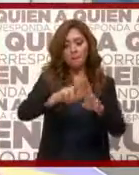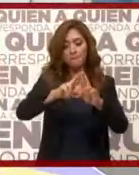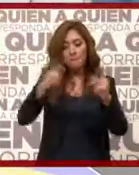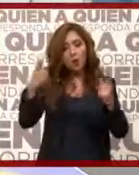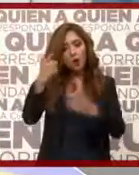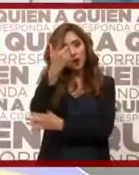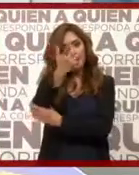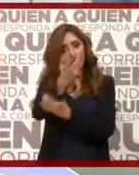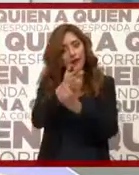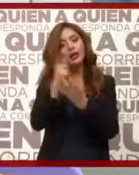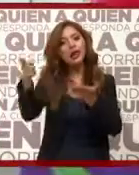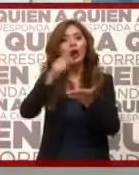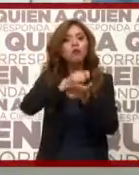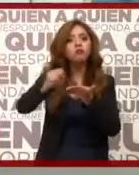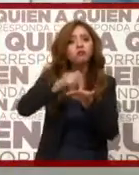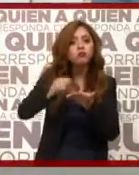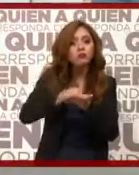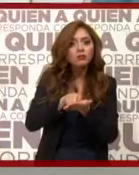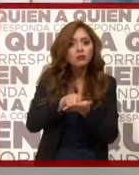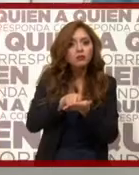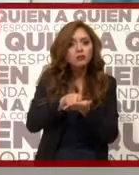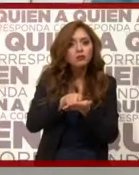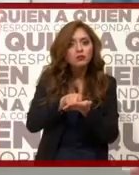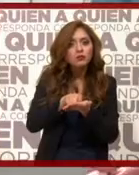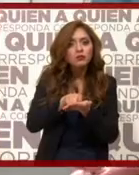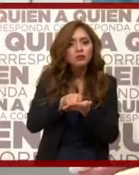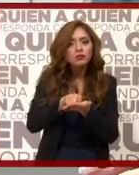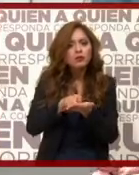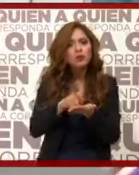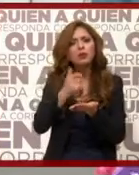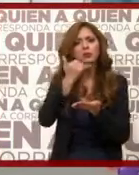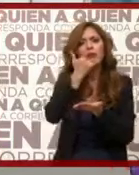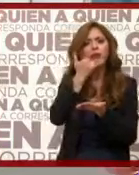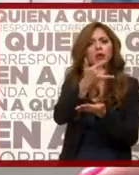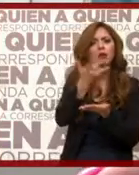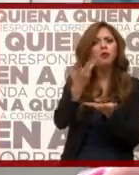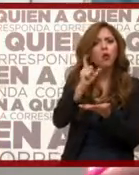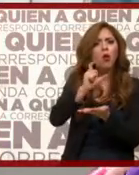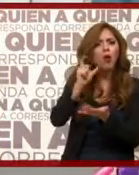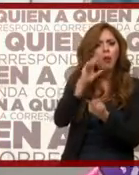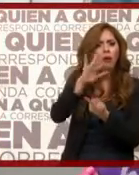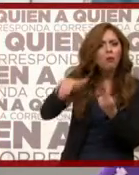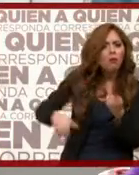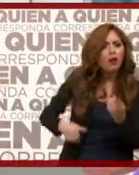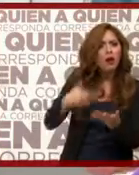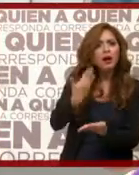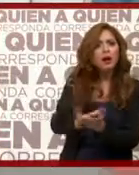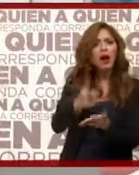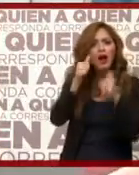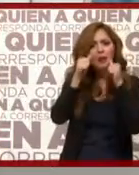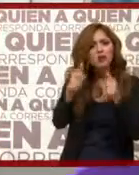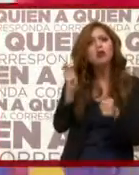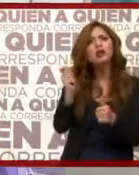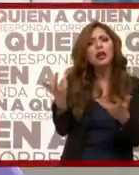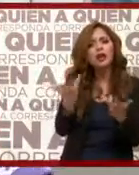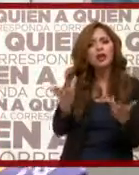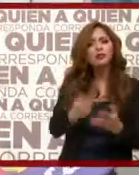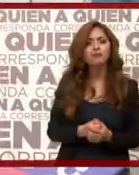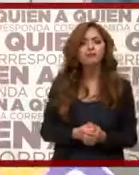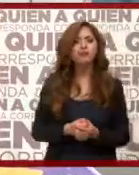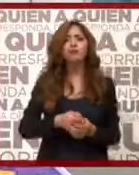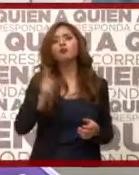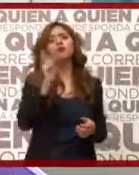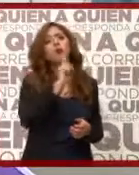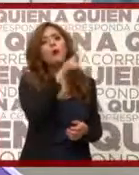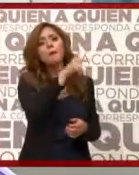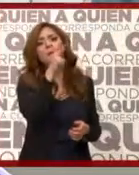donde se dice. ¿Y en esos casos qué hacía? ¿Les daban alguna atención médica en el momento? No, eso ya corresponde al papá